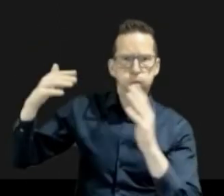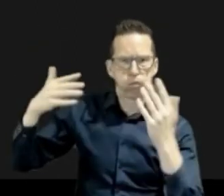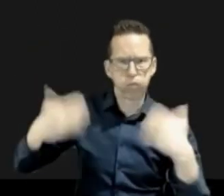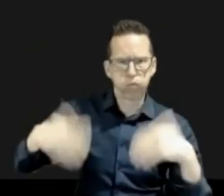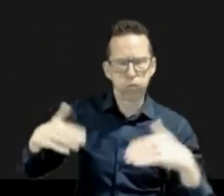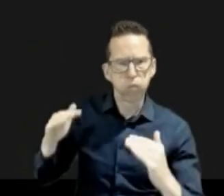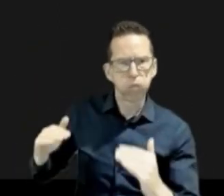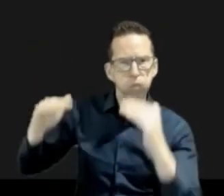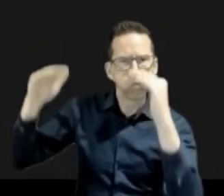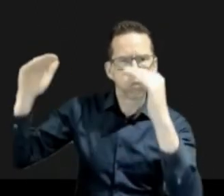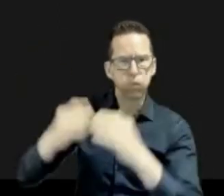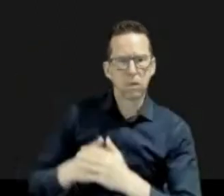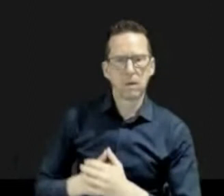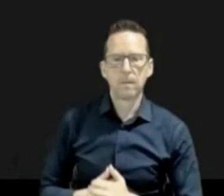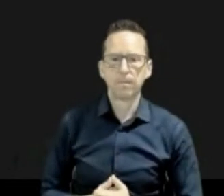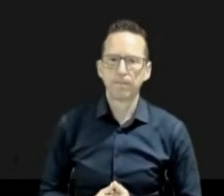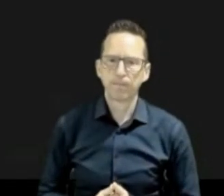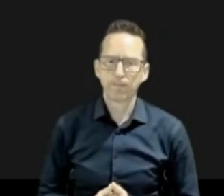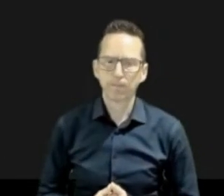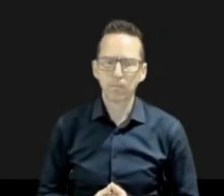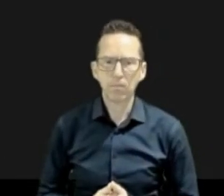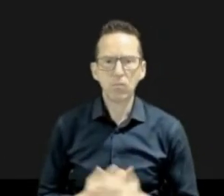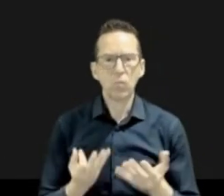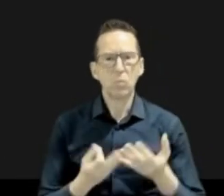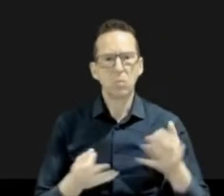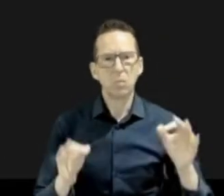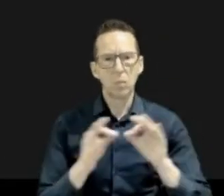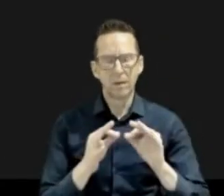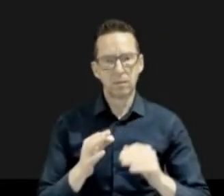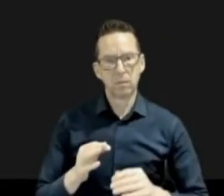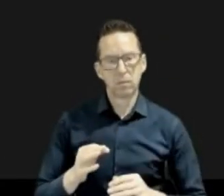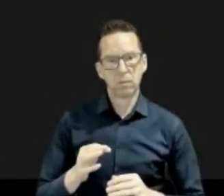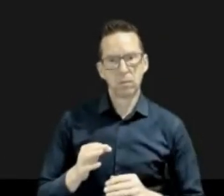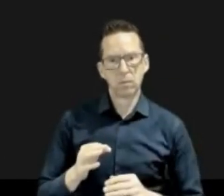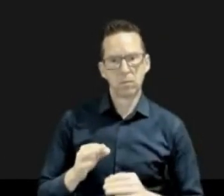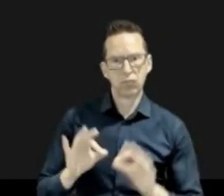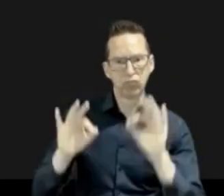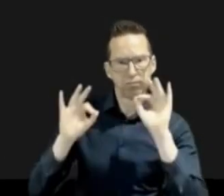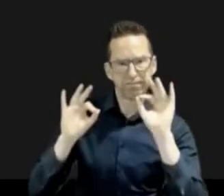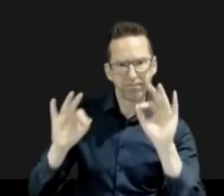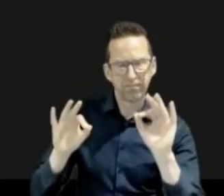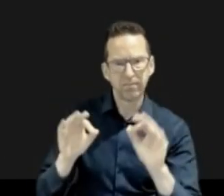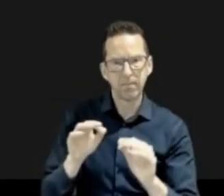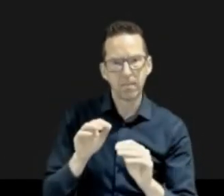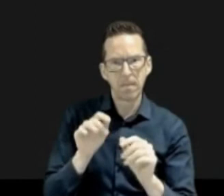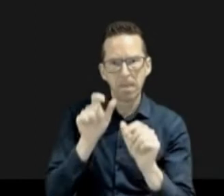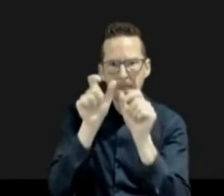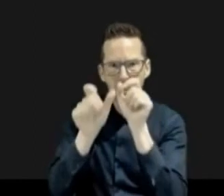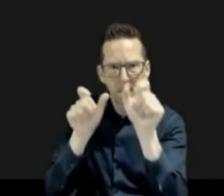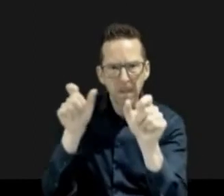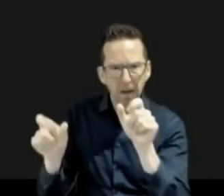terminología de desastres es muy clara en marco de sendai y hasta